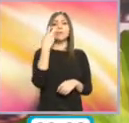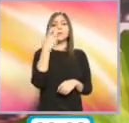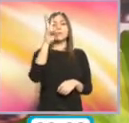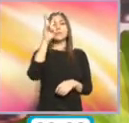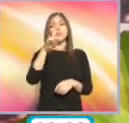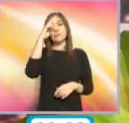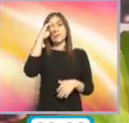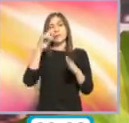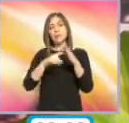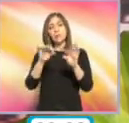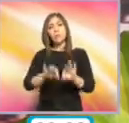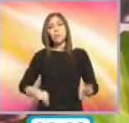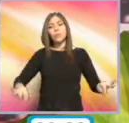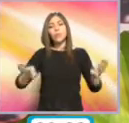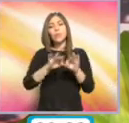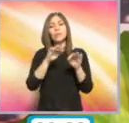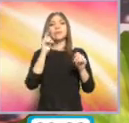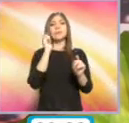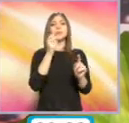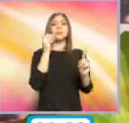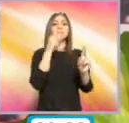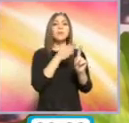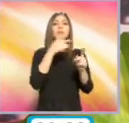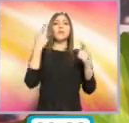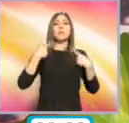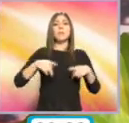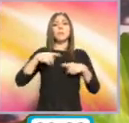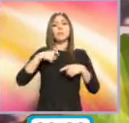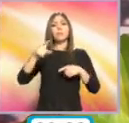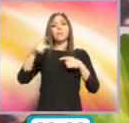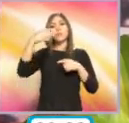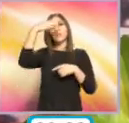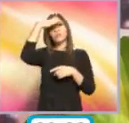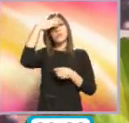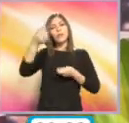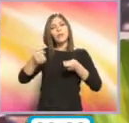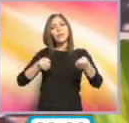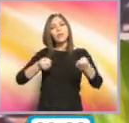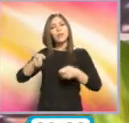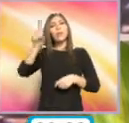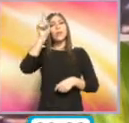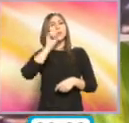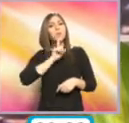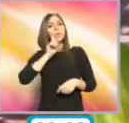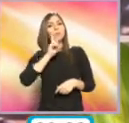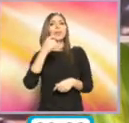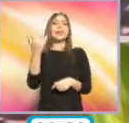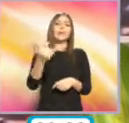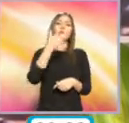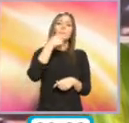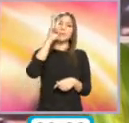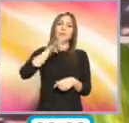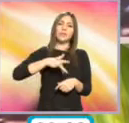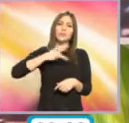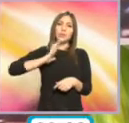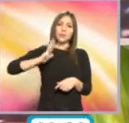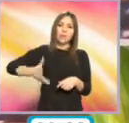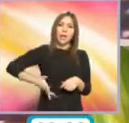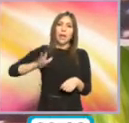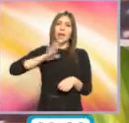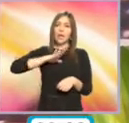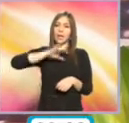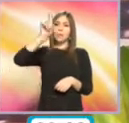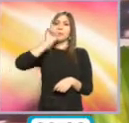que nuestros operadores y nuestras operadoras, porque orgullosamente sí, también tenemos mujeres, claro, se capacitan